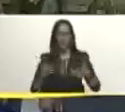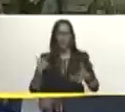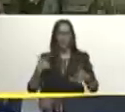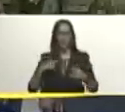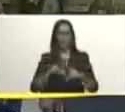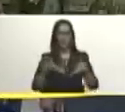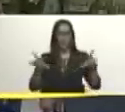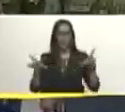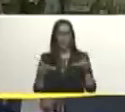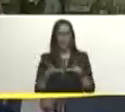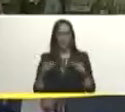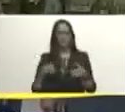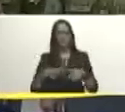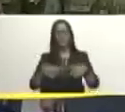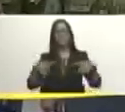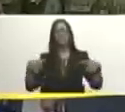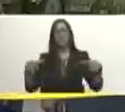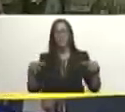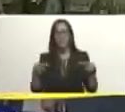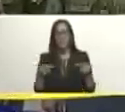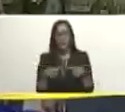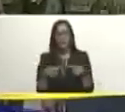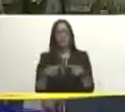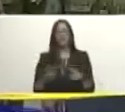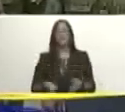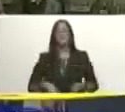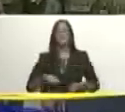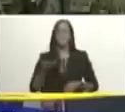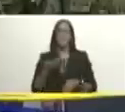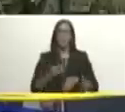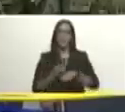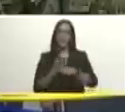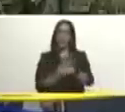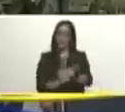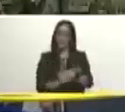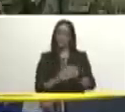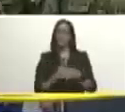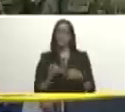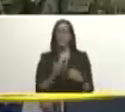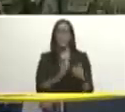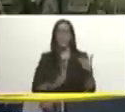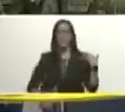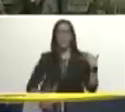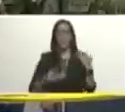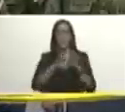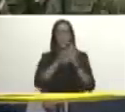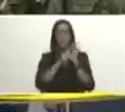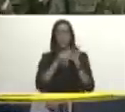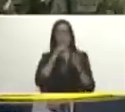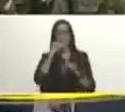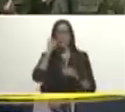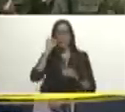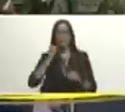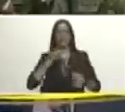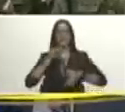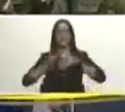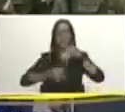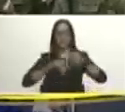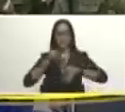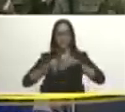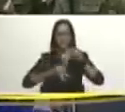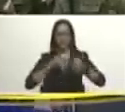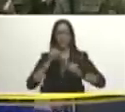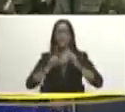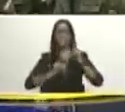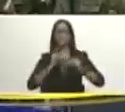en estos espacios. Más temprano, el presidente constitucional Nicolás Maduro expresó a través de su cuenta